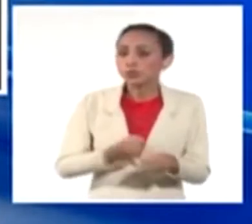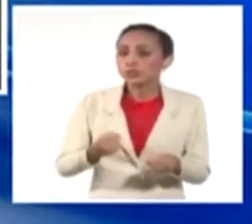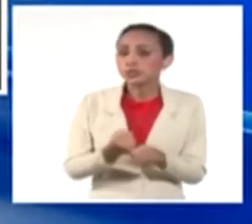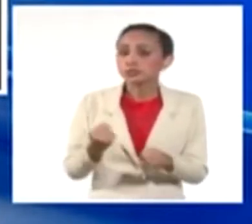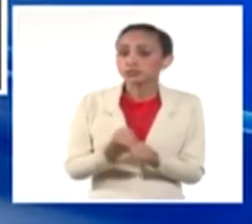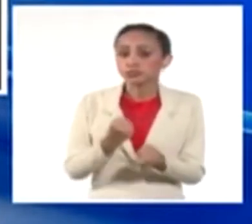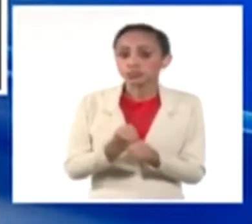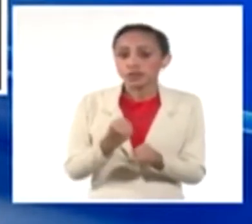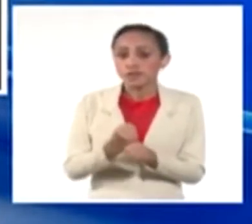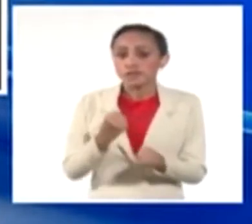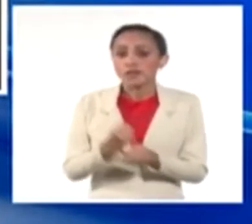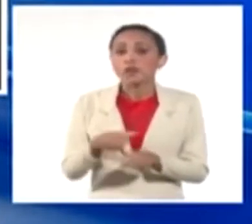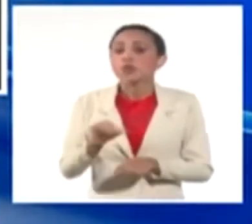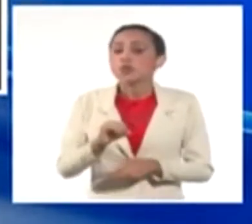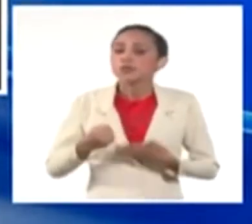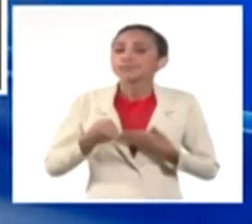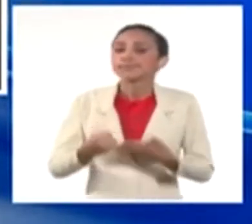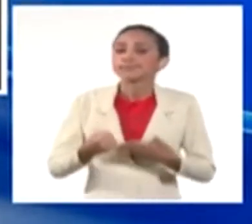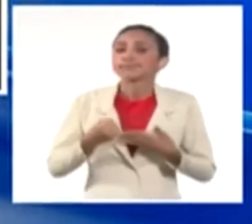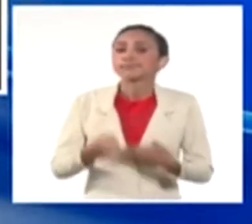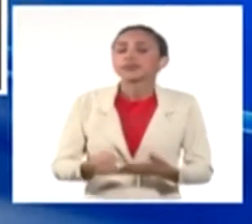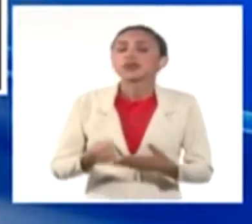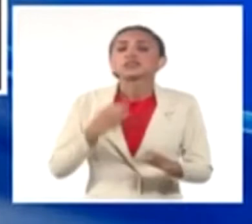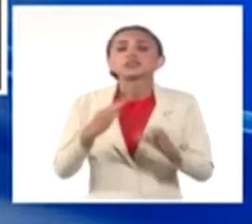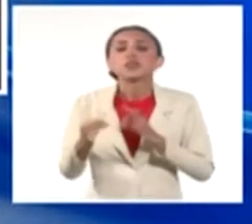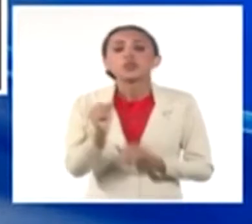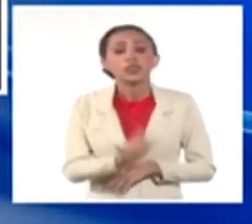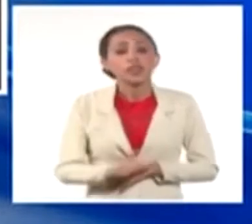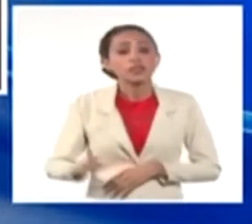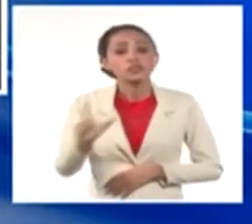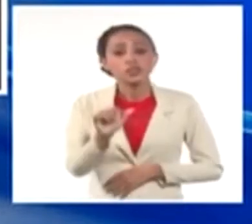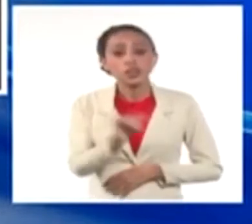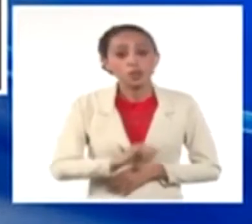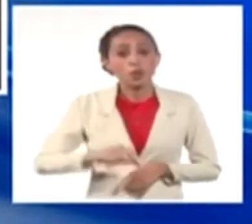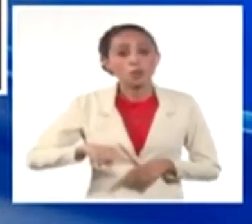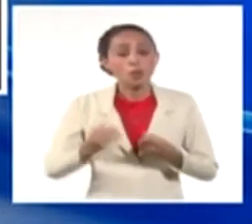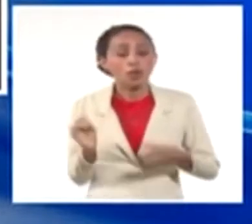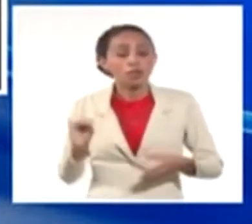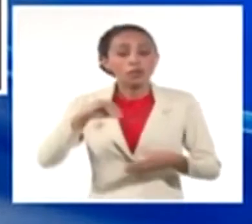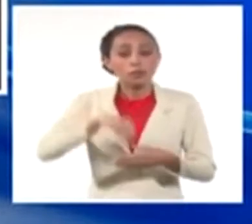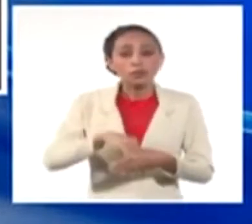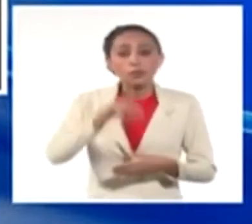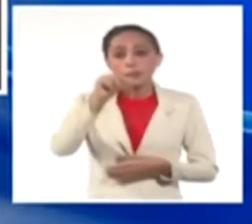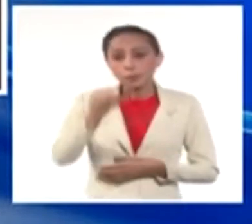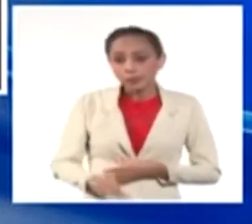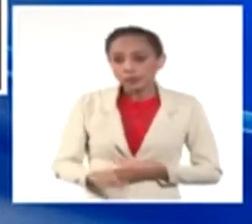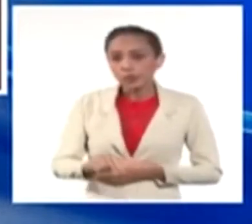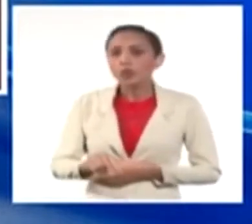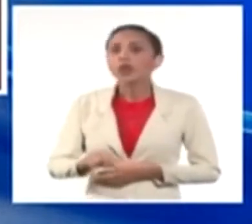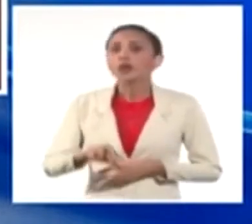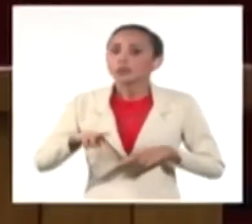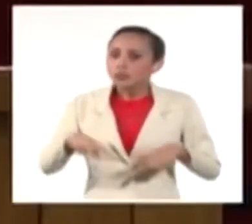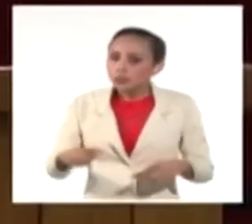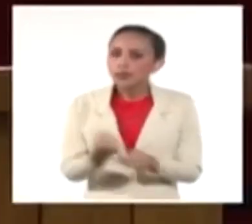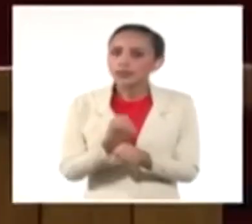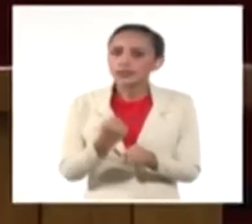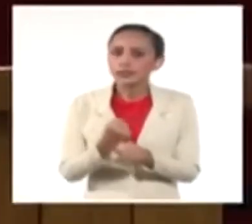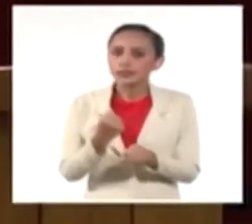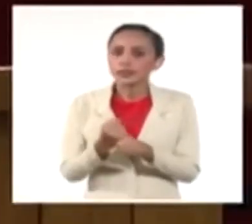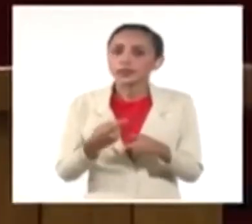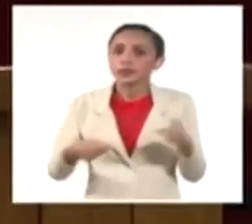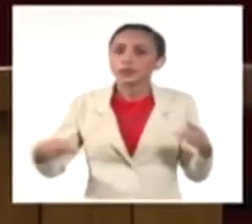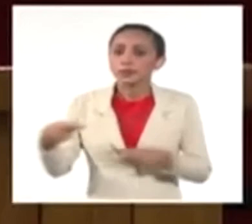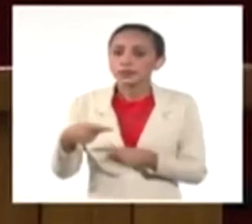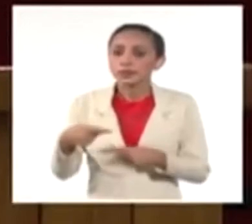trabajo y las contribuciones a la seguridad social por la incorporación de personas al empleo, principalmente en